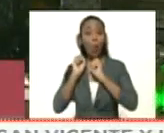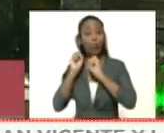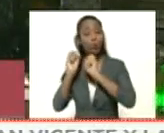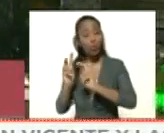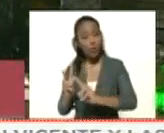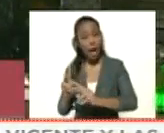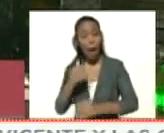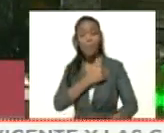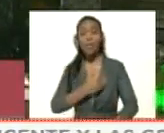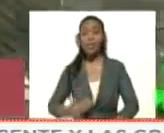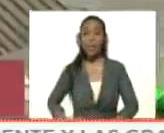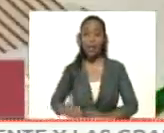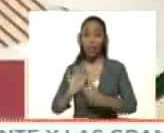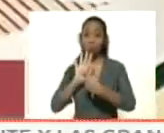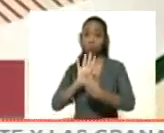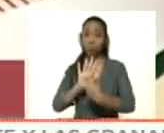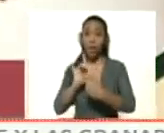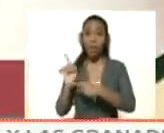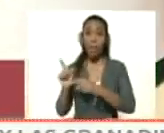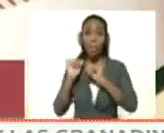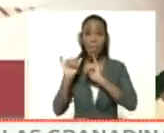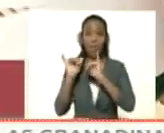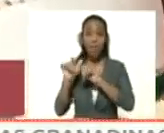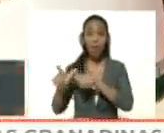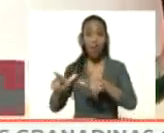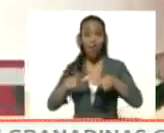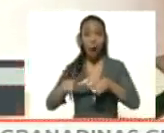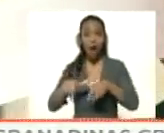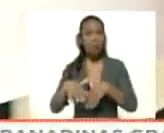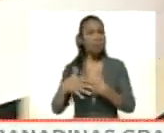el presidente señaló en este mismo sitio que